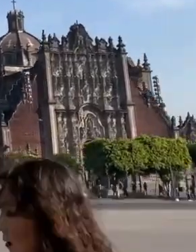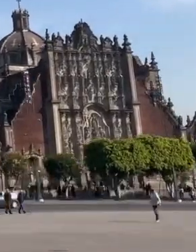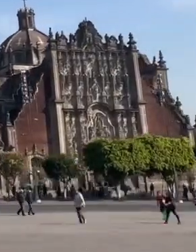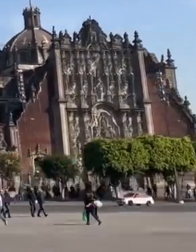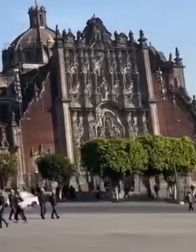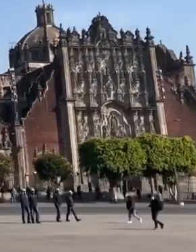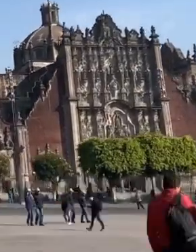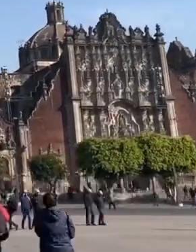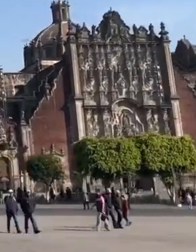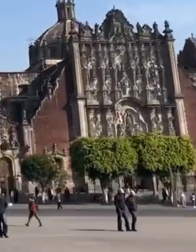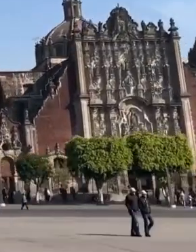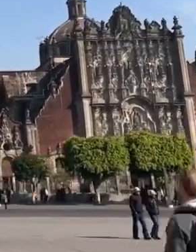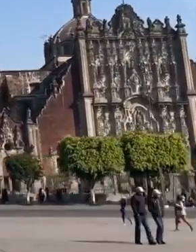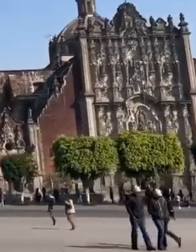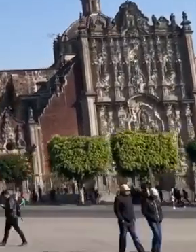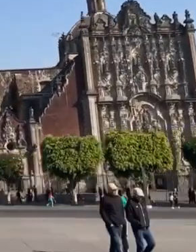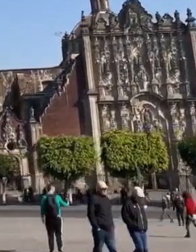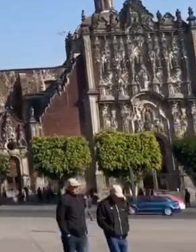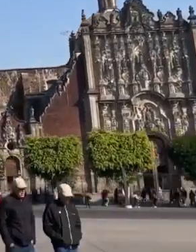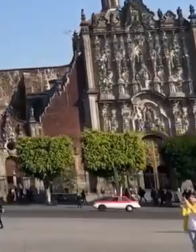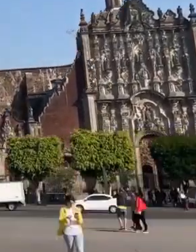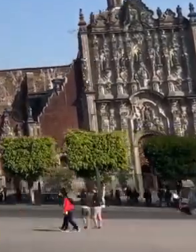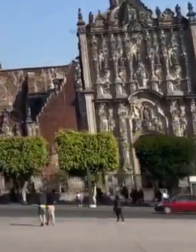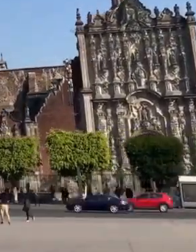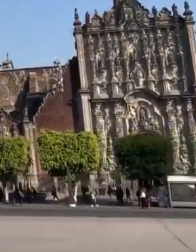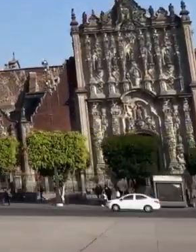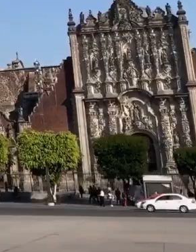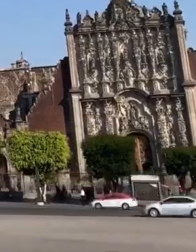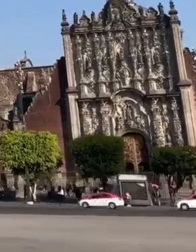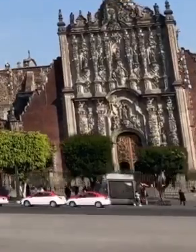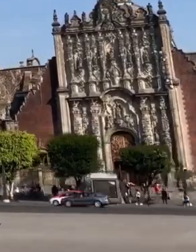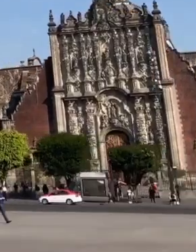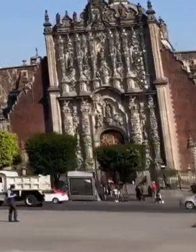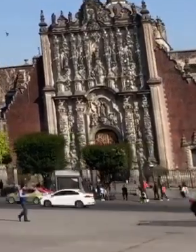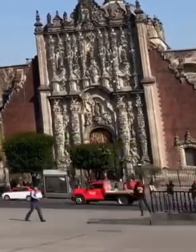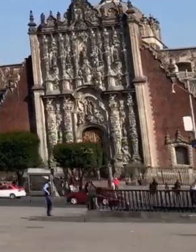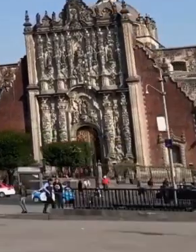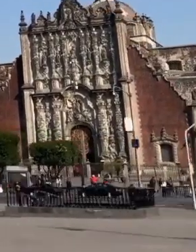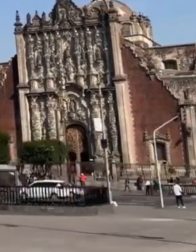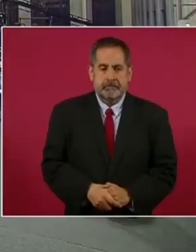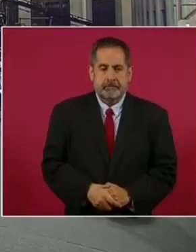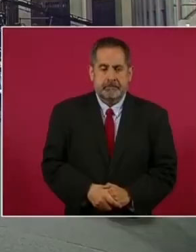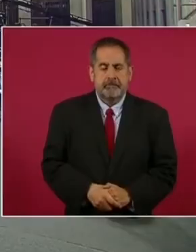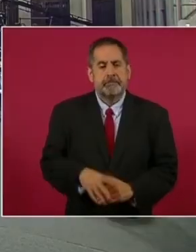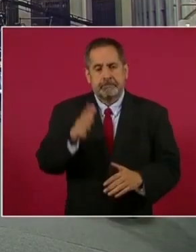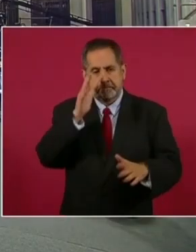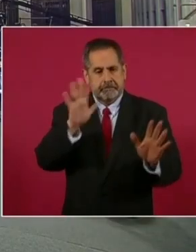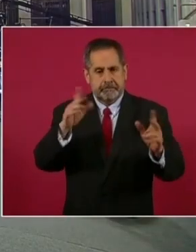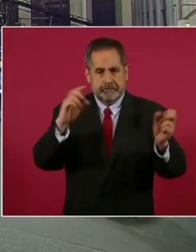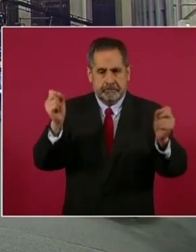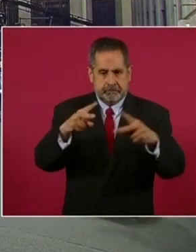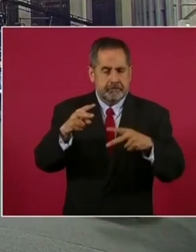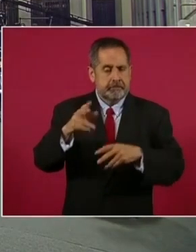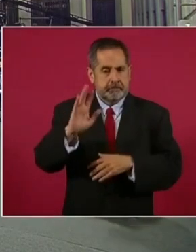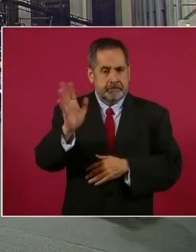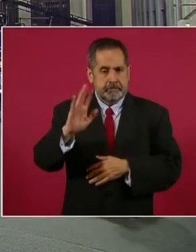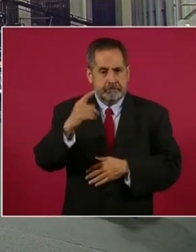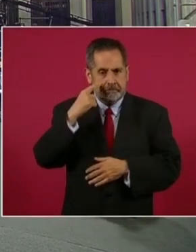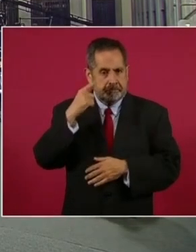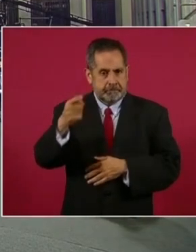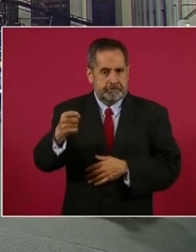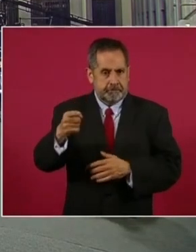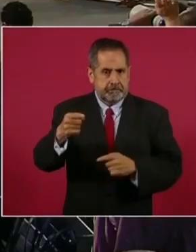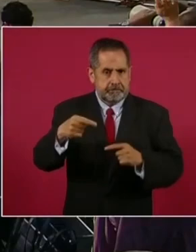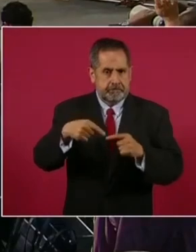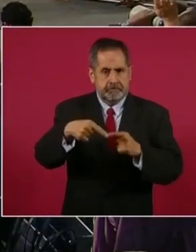las alarmas sísmicas en varios estados de la República Mexicana. El gobierno federal anunció en la